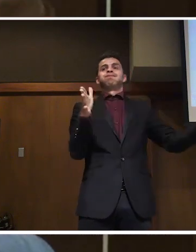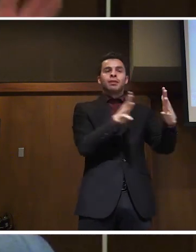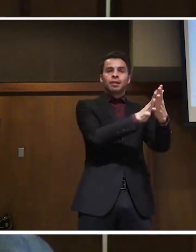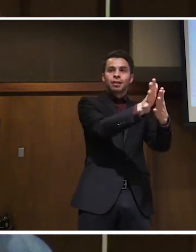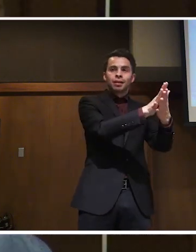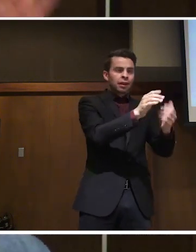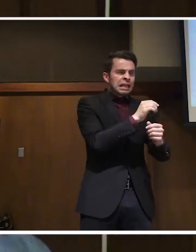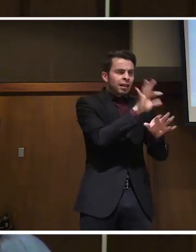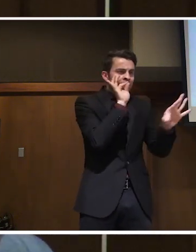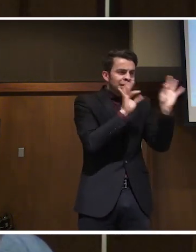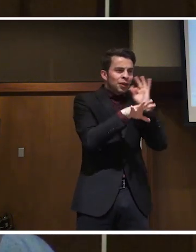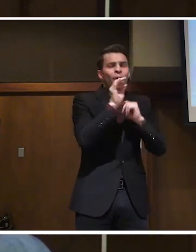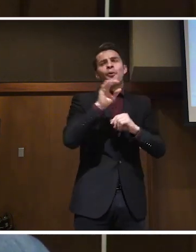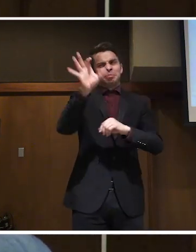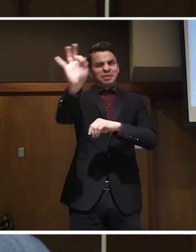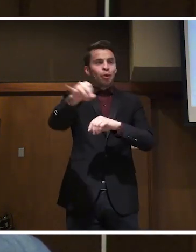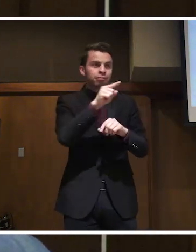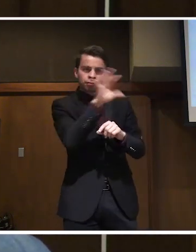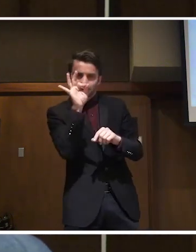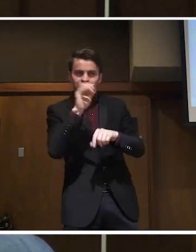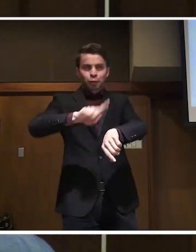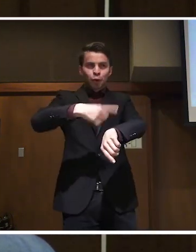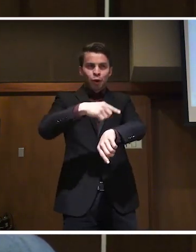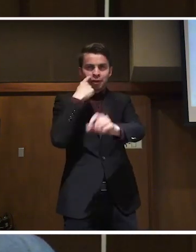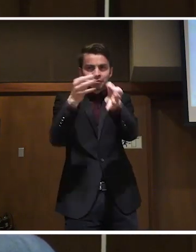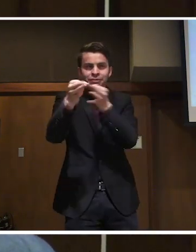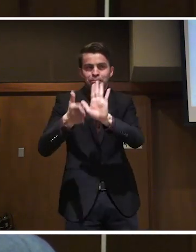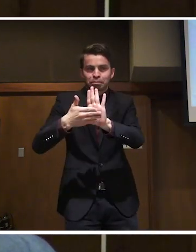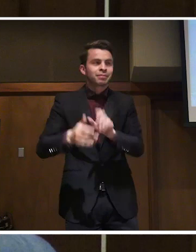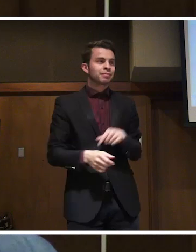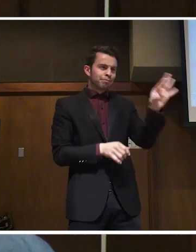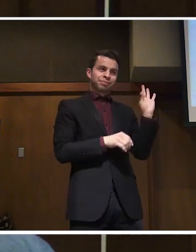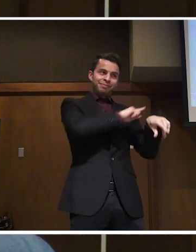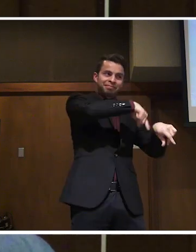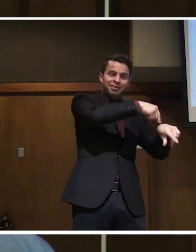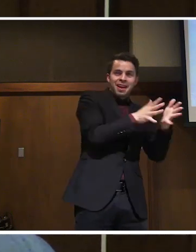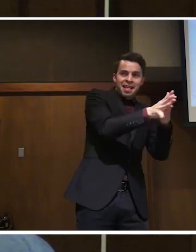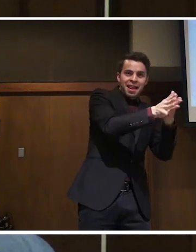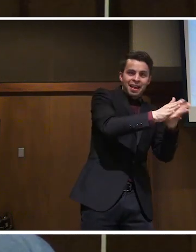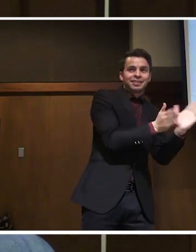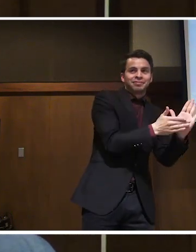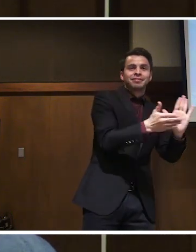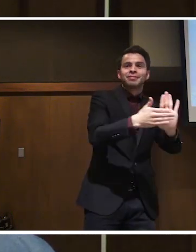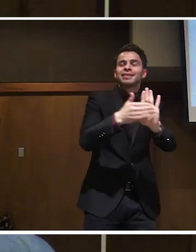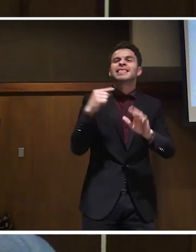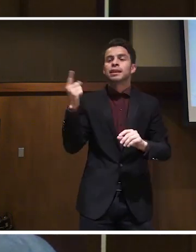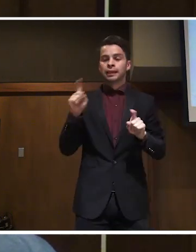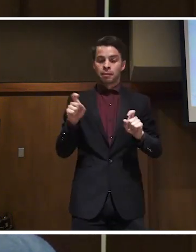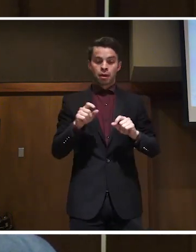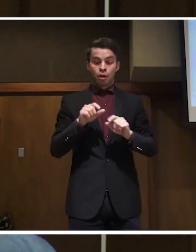permitiría hablar durante horas y horas sobre distintos aspectos de estas relaciones entre las bibliotecas y las culturas de los países.